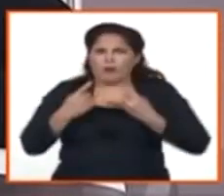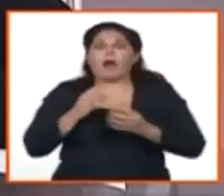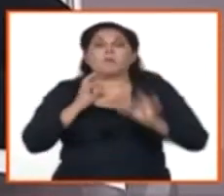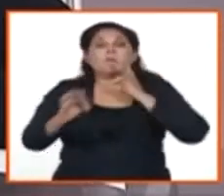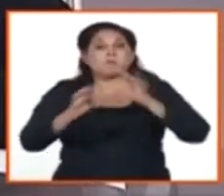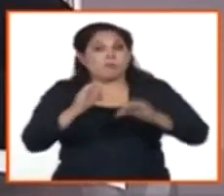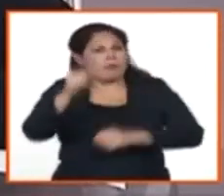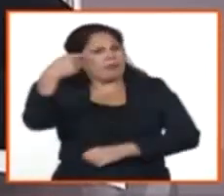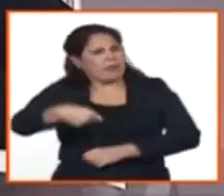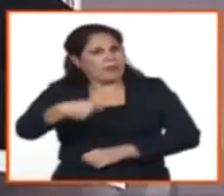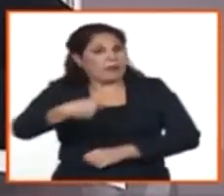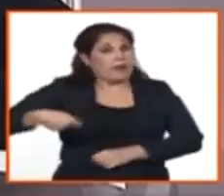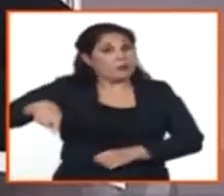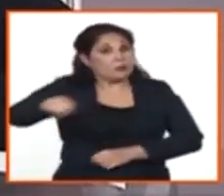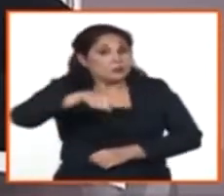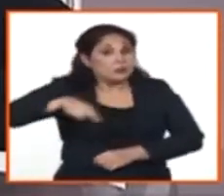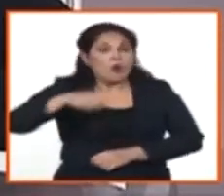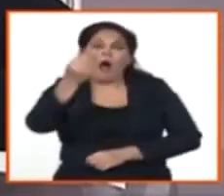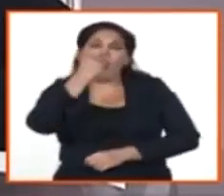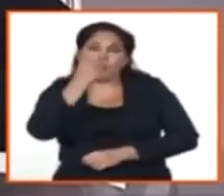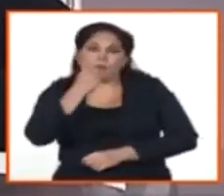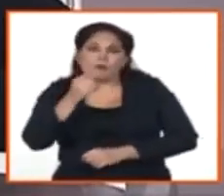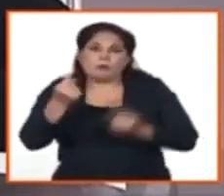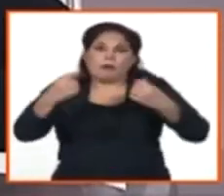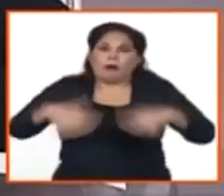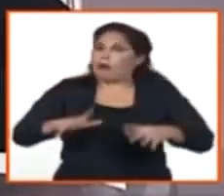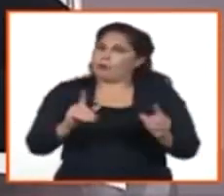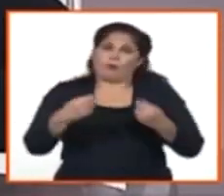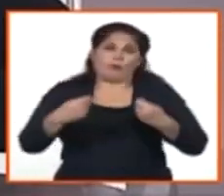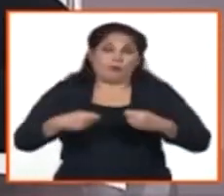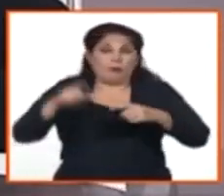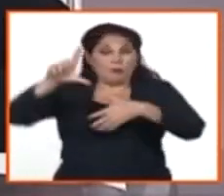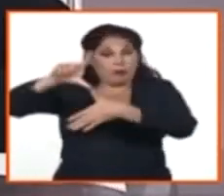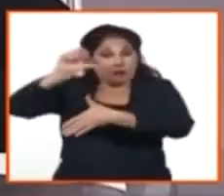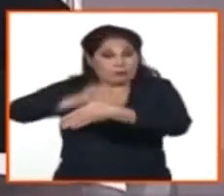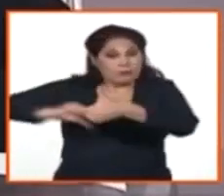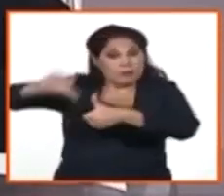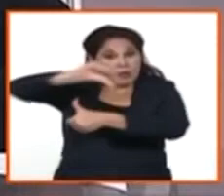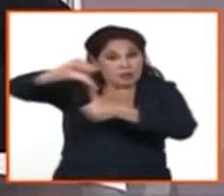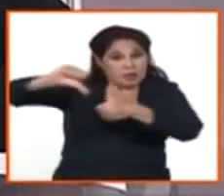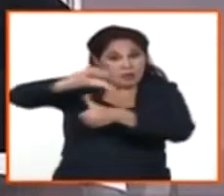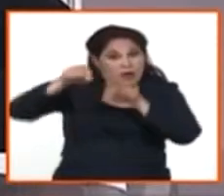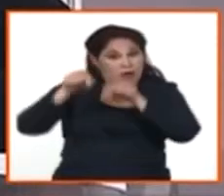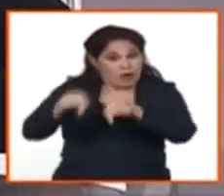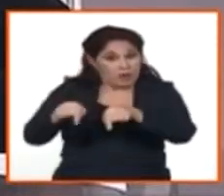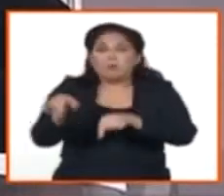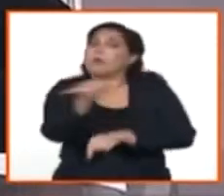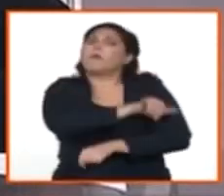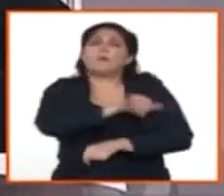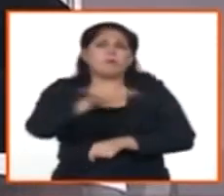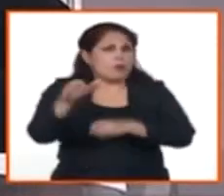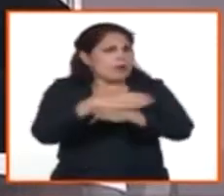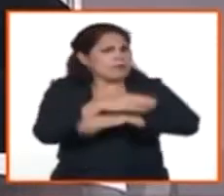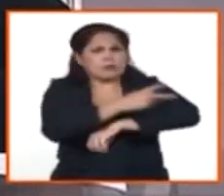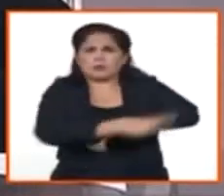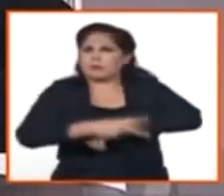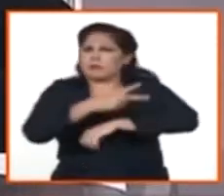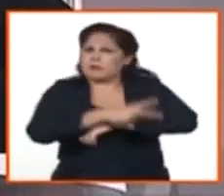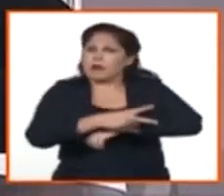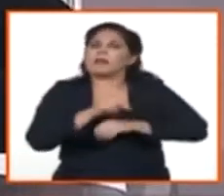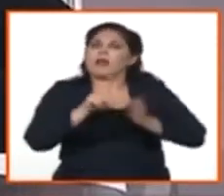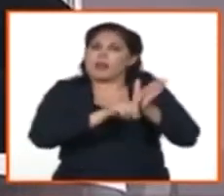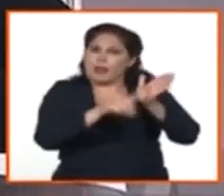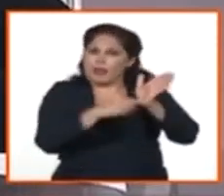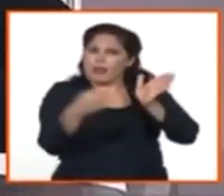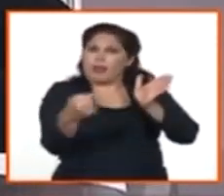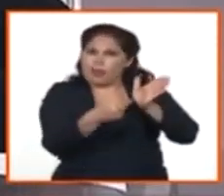del derecho a la alimentación. En América Latina y el Caribe podemos encontrar en distintos ordenamientos jurídicos